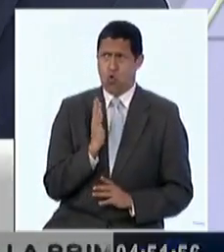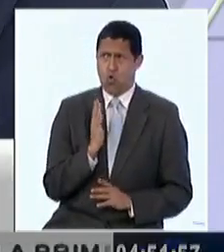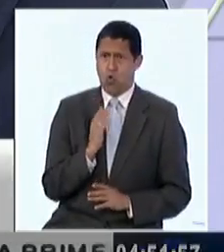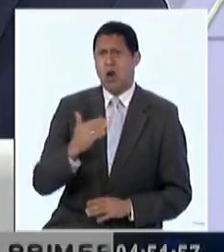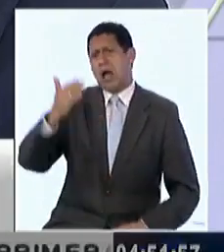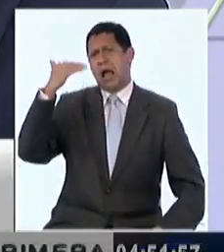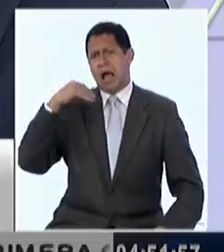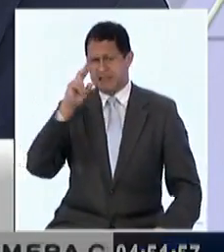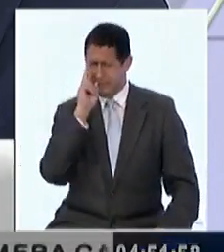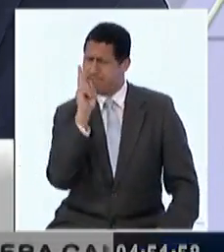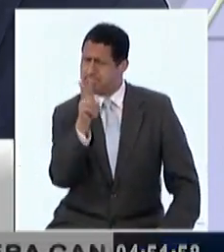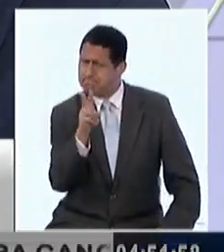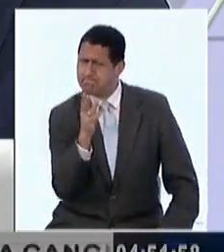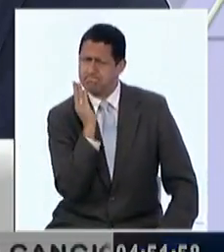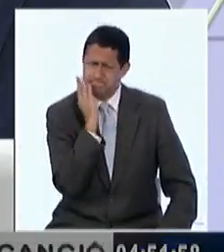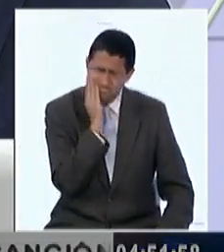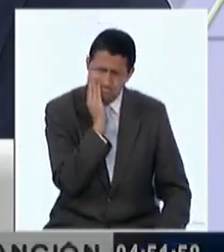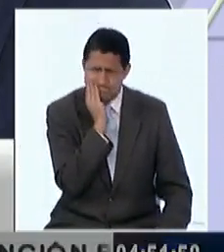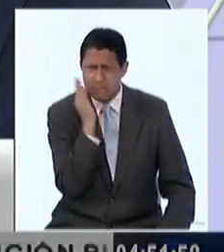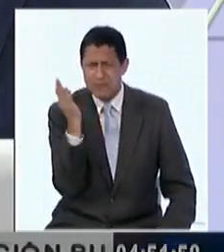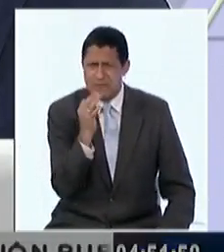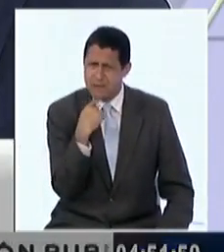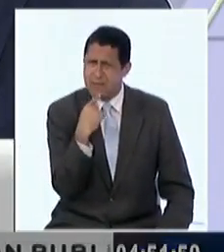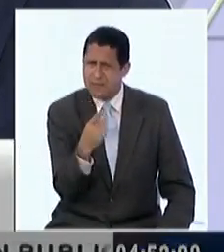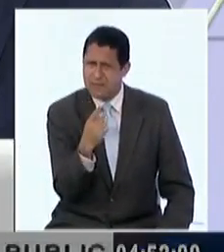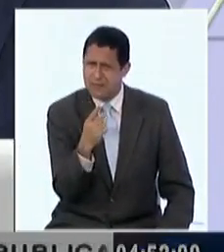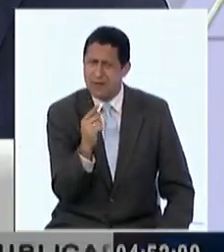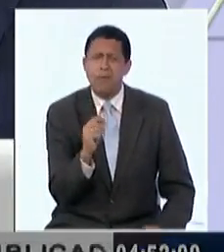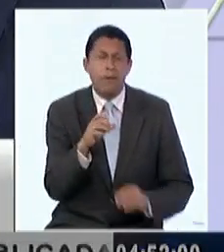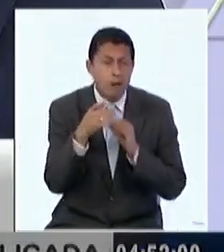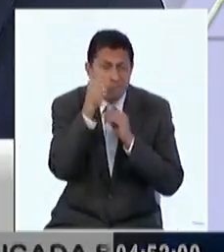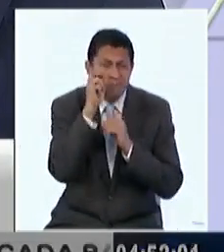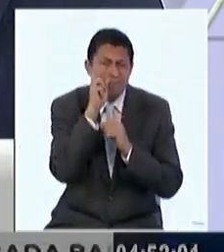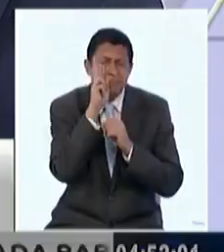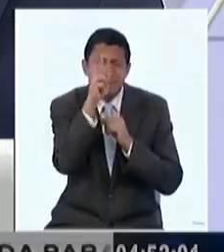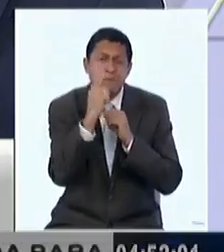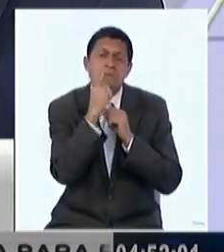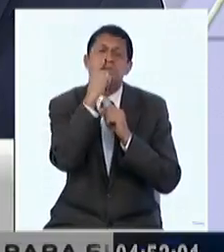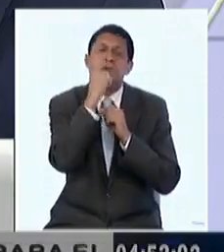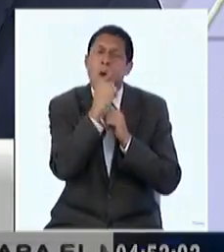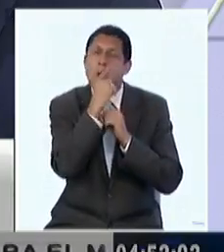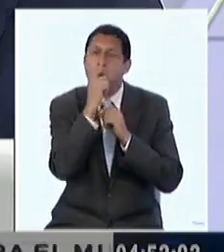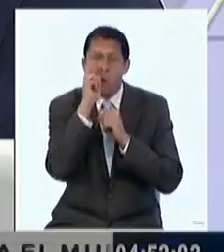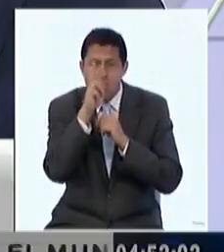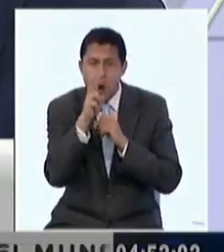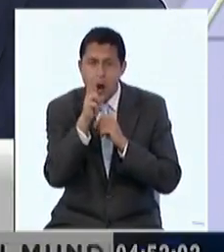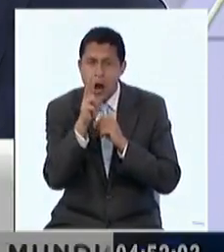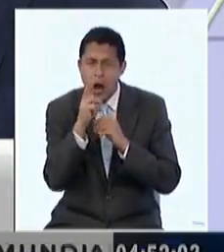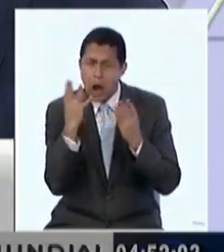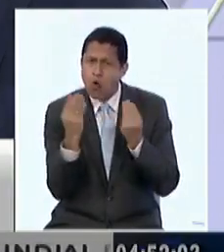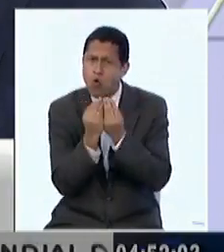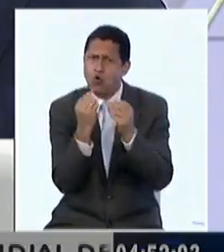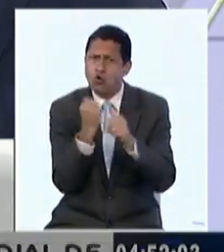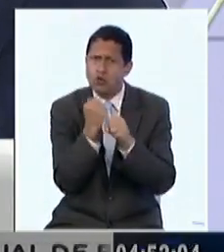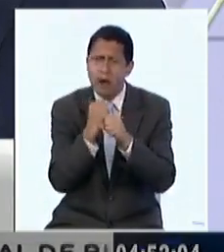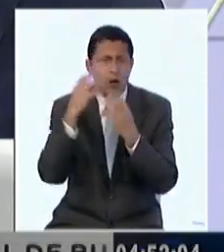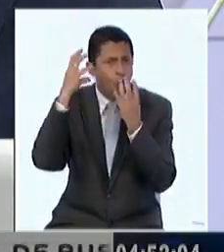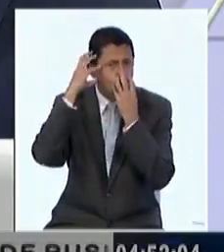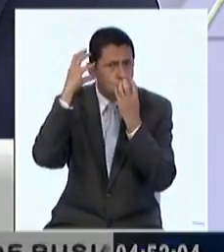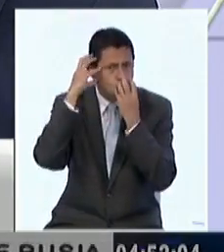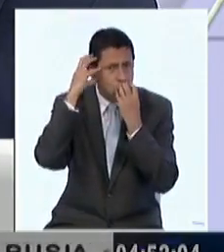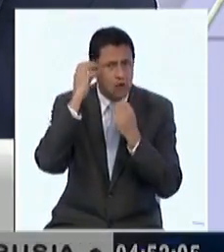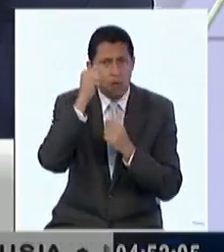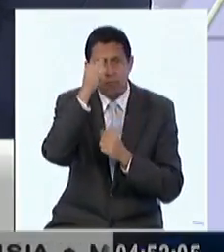Antes de evaluar un paciente estéticamente, siempre lo vemos por dentro en la nariz para ver si hay requerimiento de trabajar en equipo con el otorrino que haga la